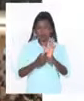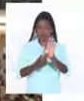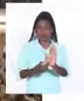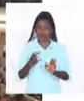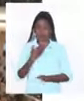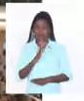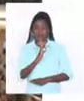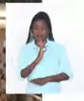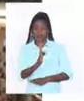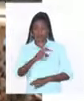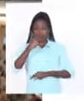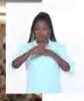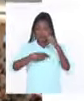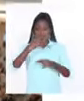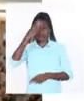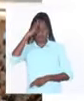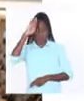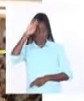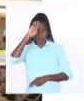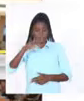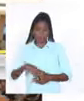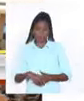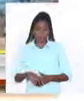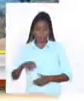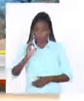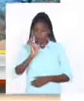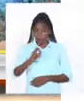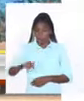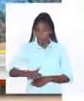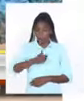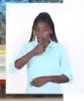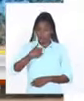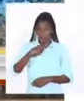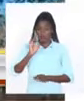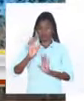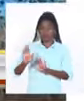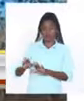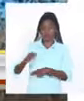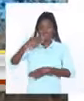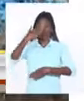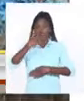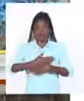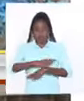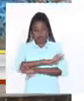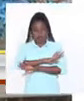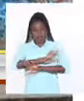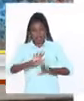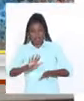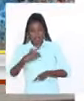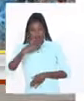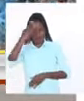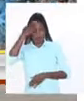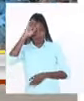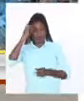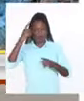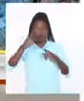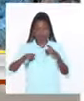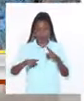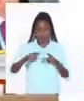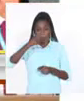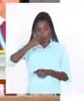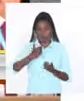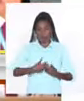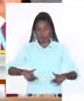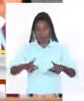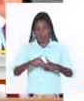respetuosas hechas a Cuba. El mandatario también mencionó el rechazo al bloqueo de Estados Unidos a la mayor de las Antillas, en el Consejo de Derechos Humanos